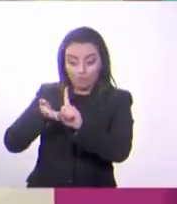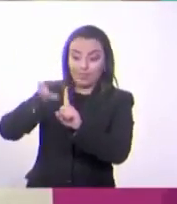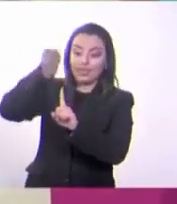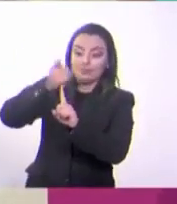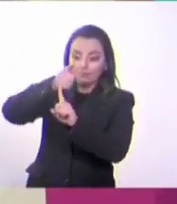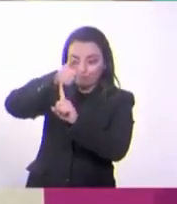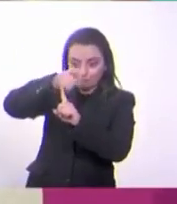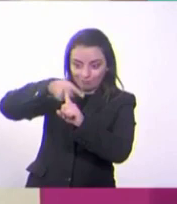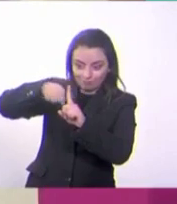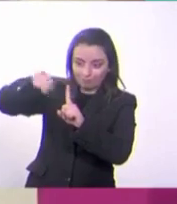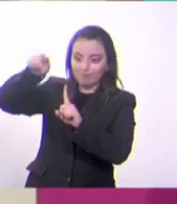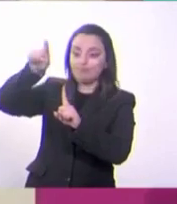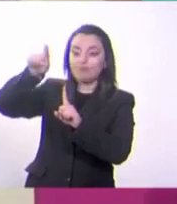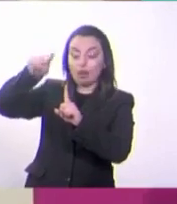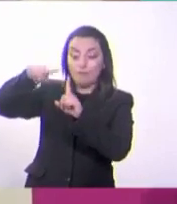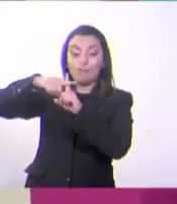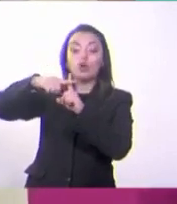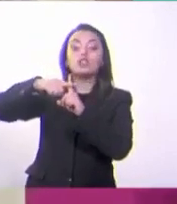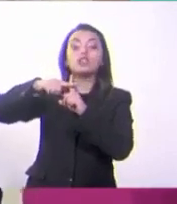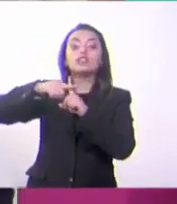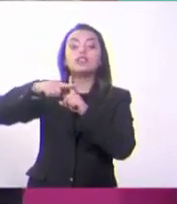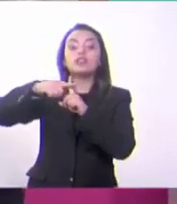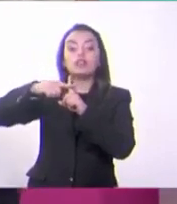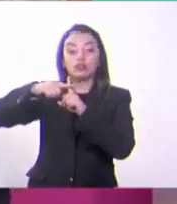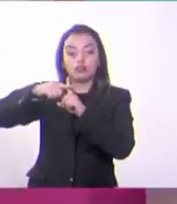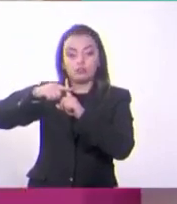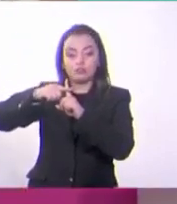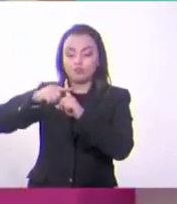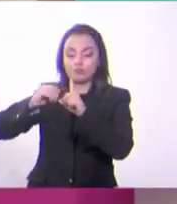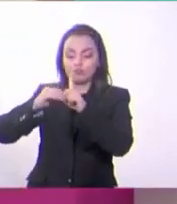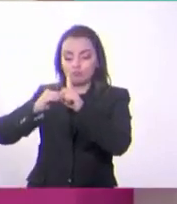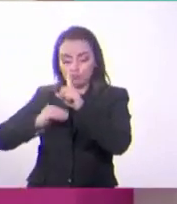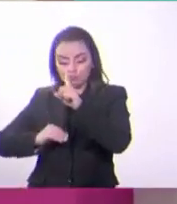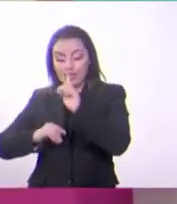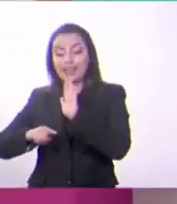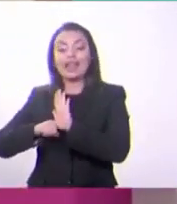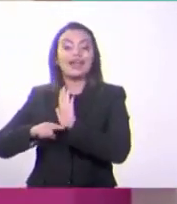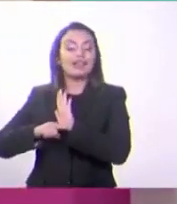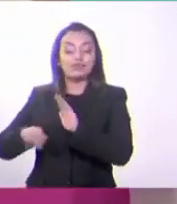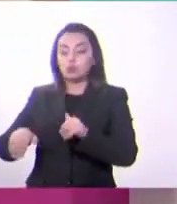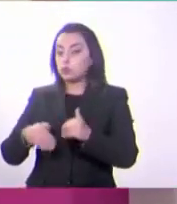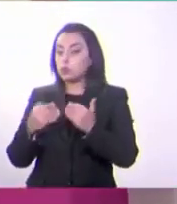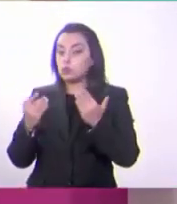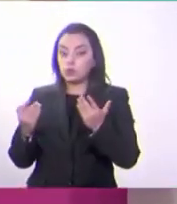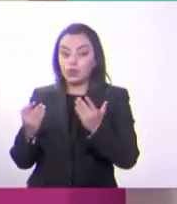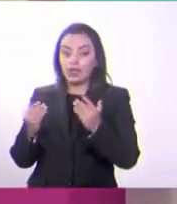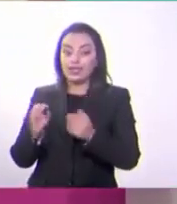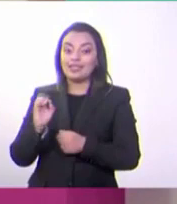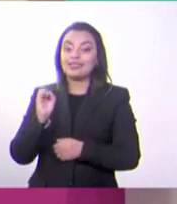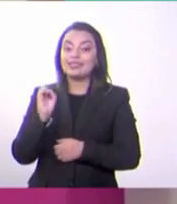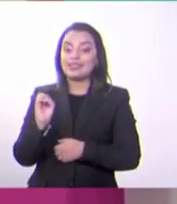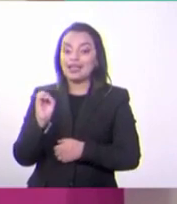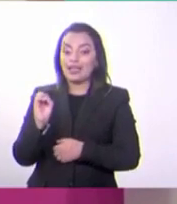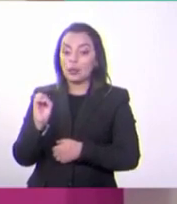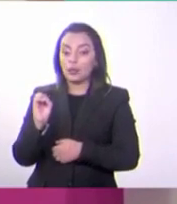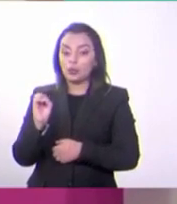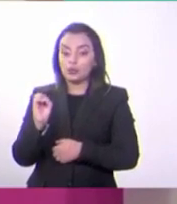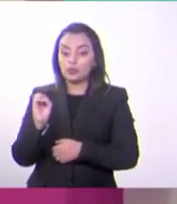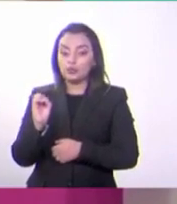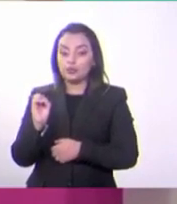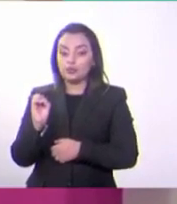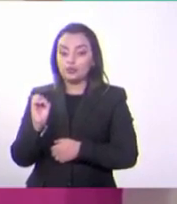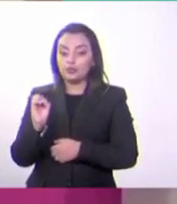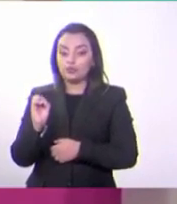En los positivos, exacto. El menor valor que toma la parábola en Y es 0, Ujú. cuando X también es